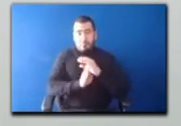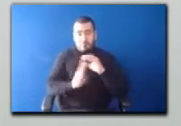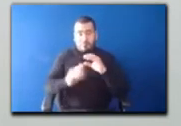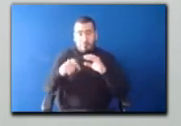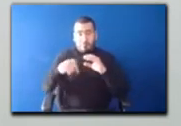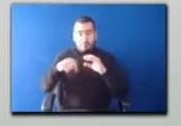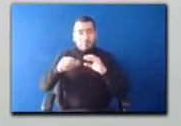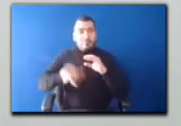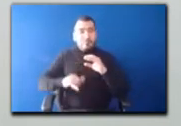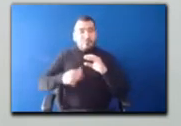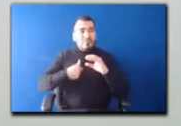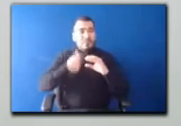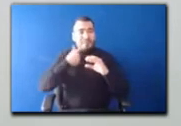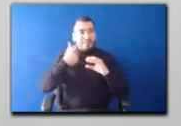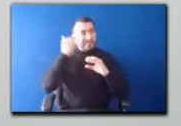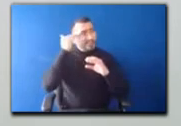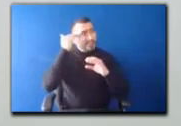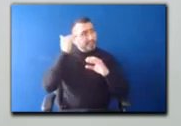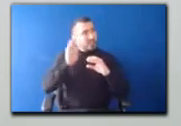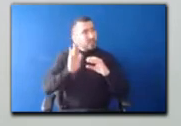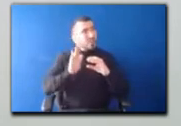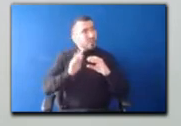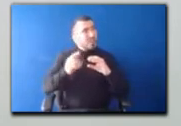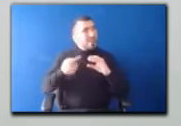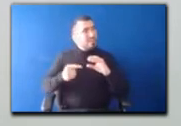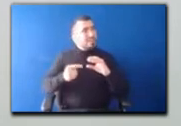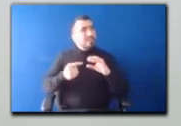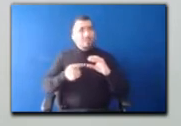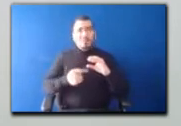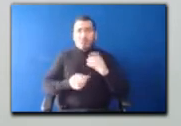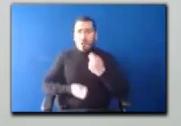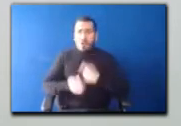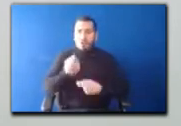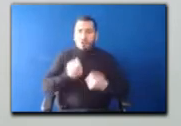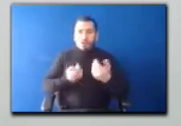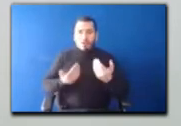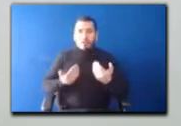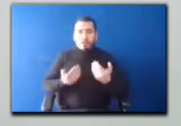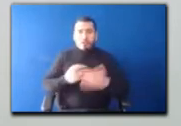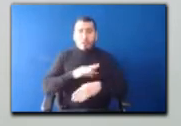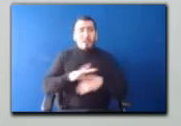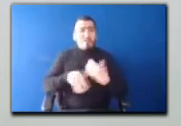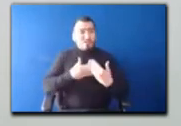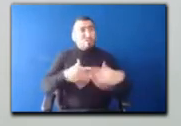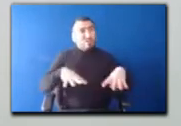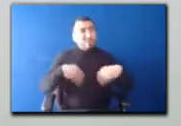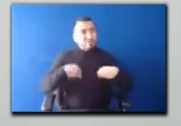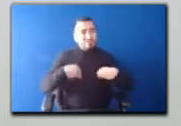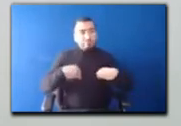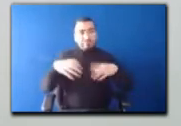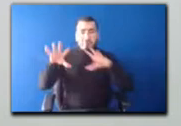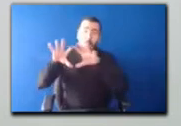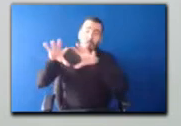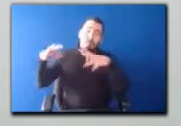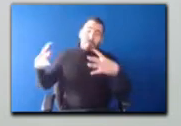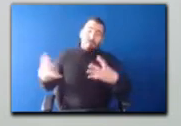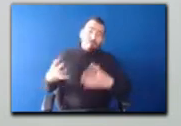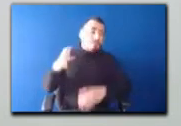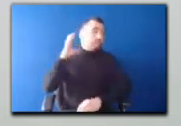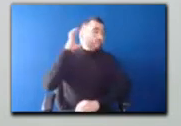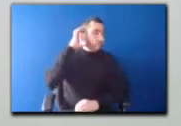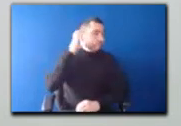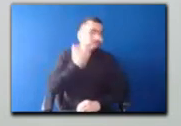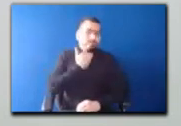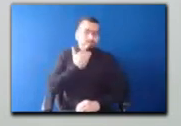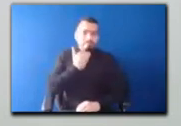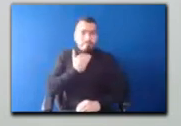haciendo. Eso de que es un medio de pago que todo el mundo acepta, todavía está en veremos en el mundo. Veámoslo como en la dimensión de la